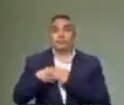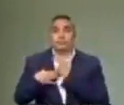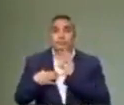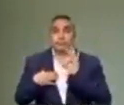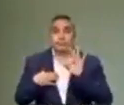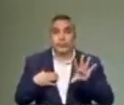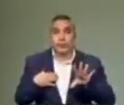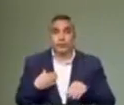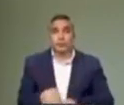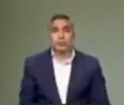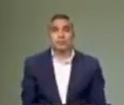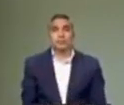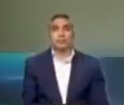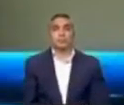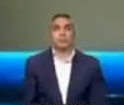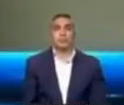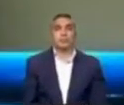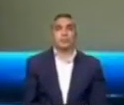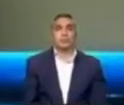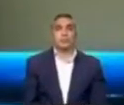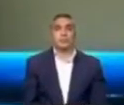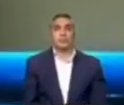emilio zamora ts televisión